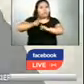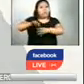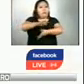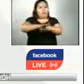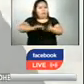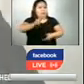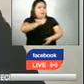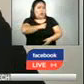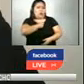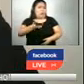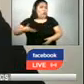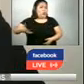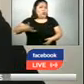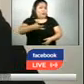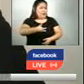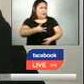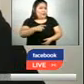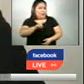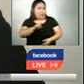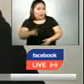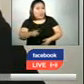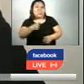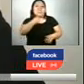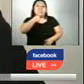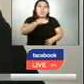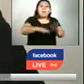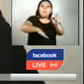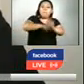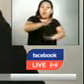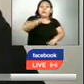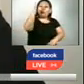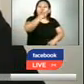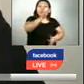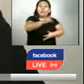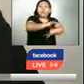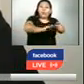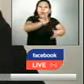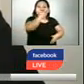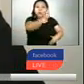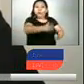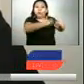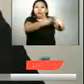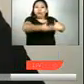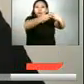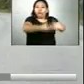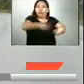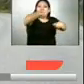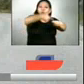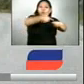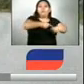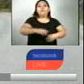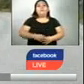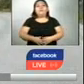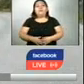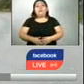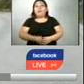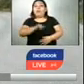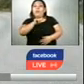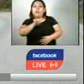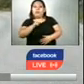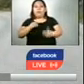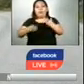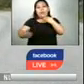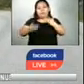responsabilidad de nosotros, cuando en realidad los mayores contaminantes son las compañías de combustibles fósiles. Cádiz destaca que si bien